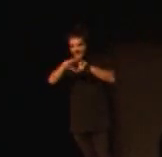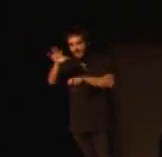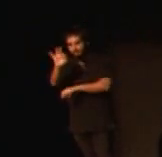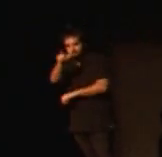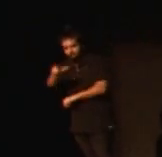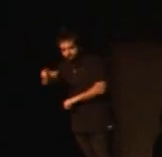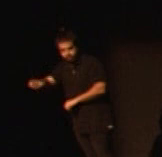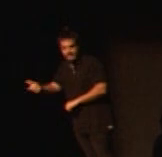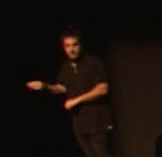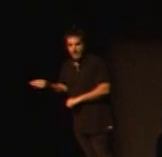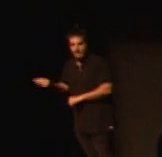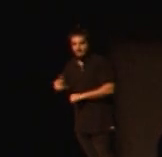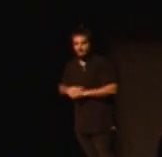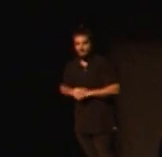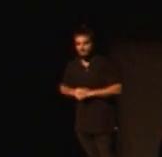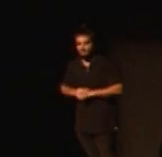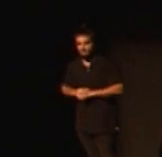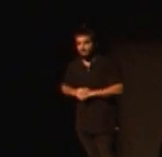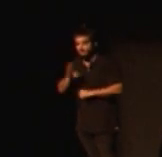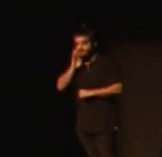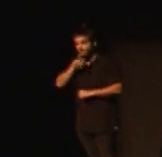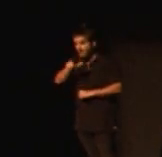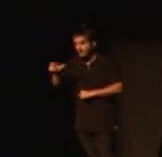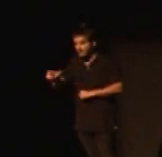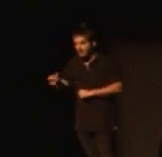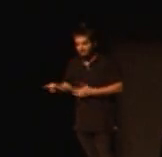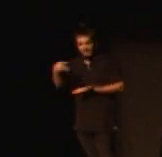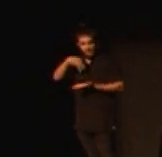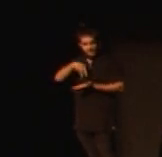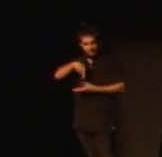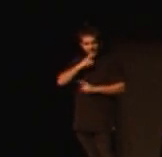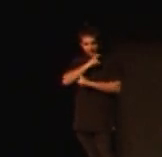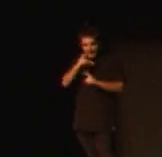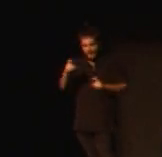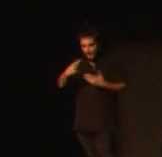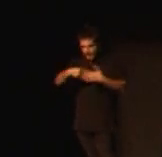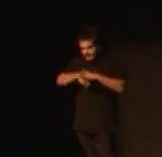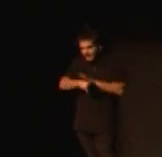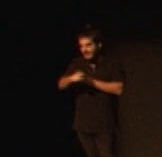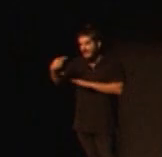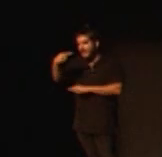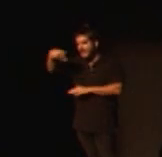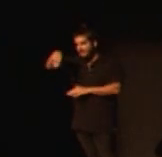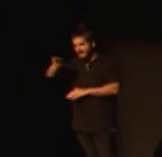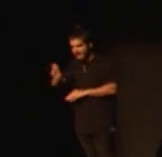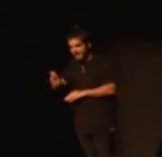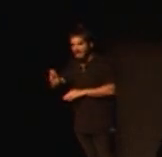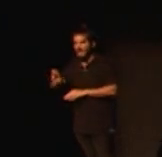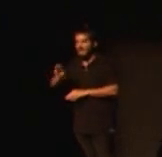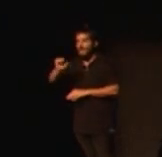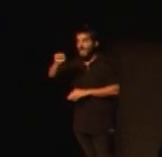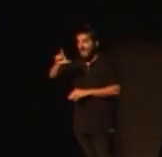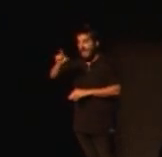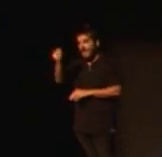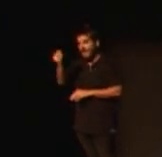de otros, de esos que subieron a este escenario, de la Fundación Integra, de la Fundación GMP, de Alquibarsa, del